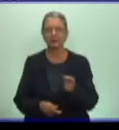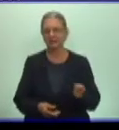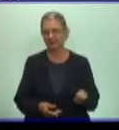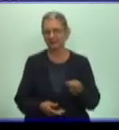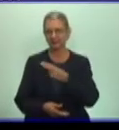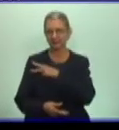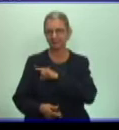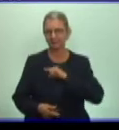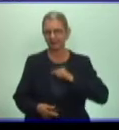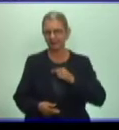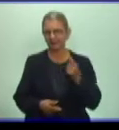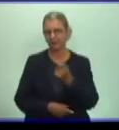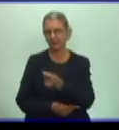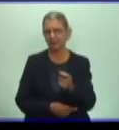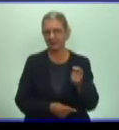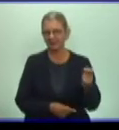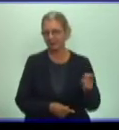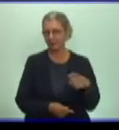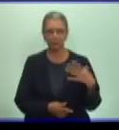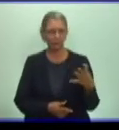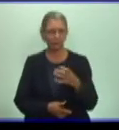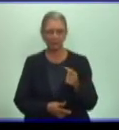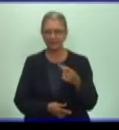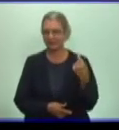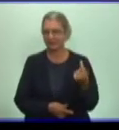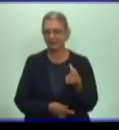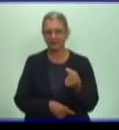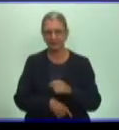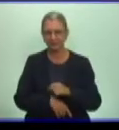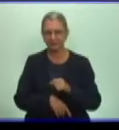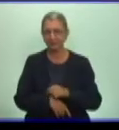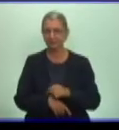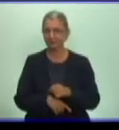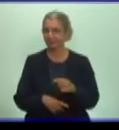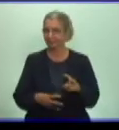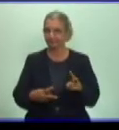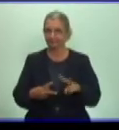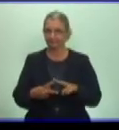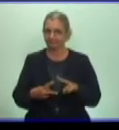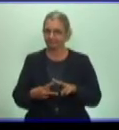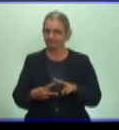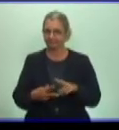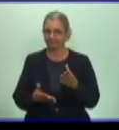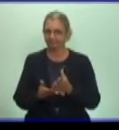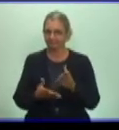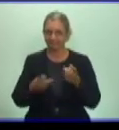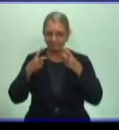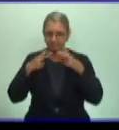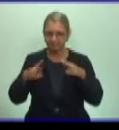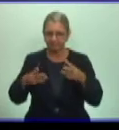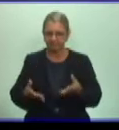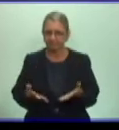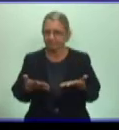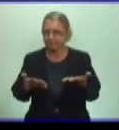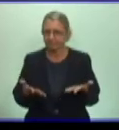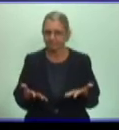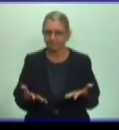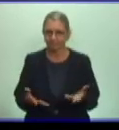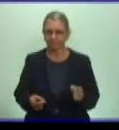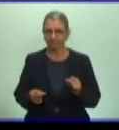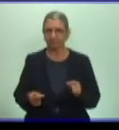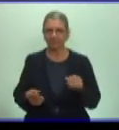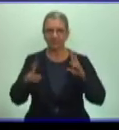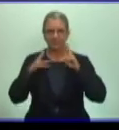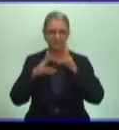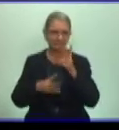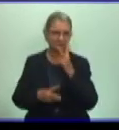además de eso, estar todo el tiempo con la atención de las clases en vivo, todo el día de lunes a viernes, atender a los